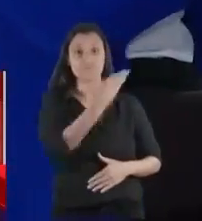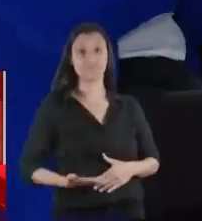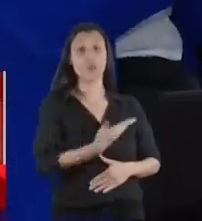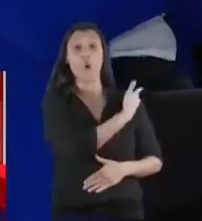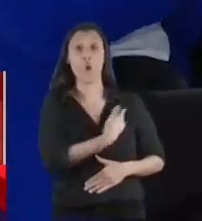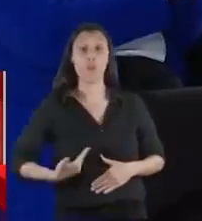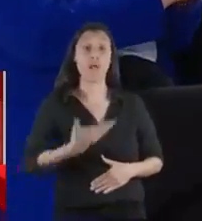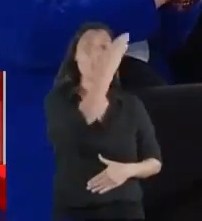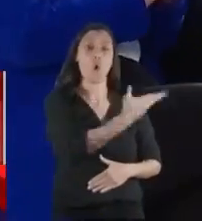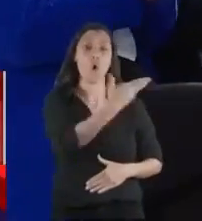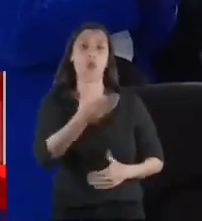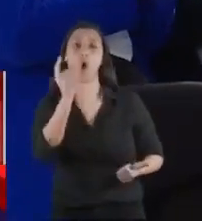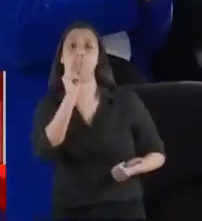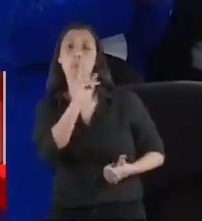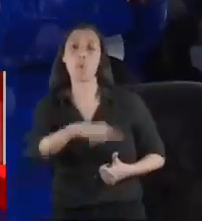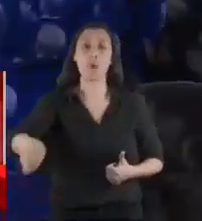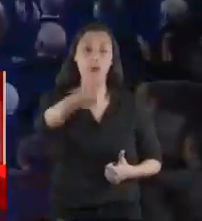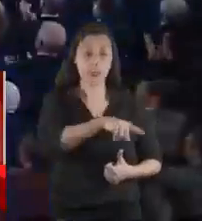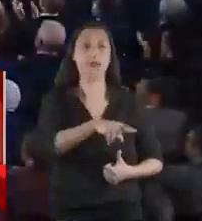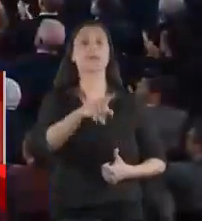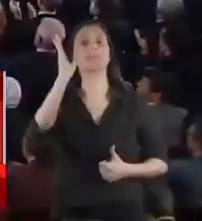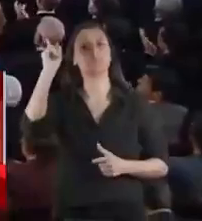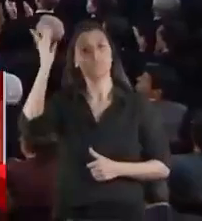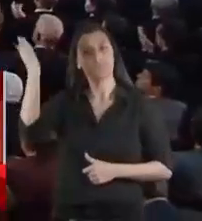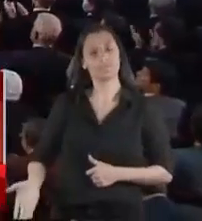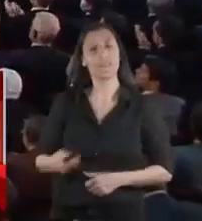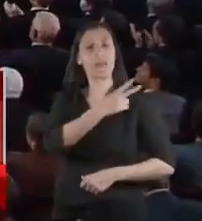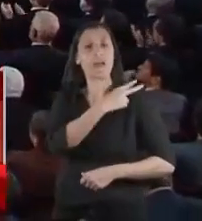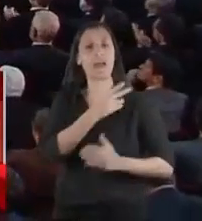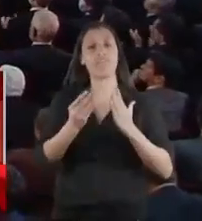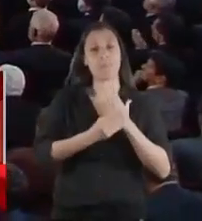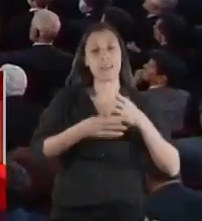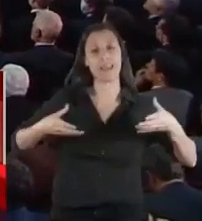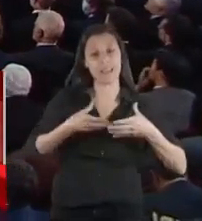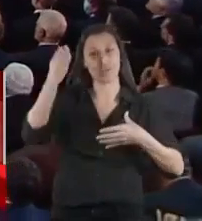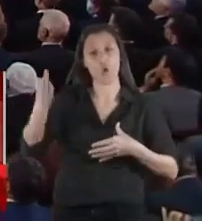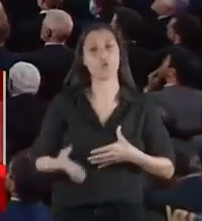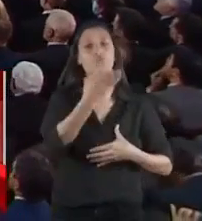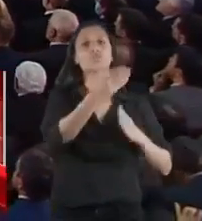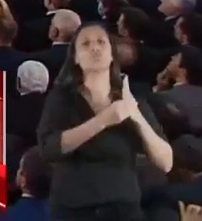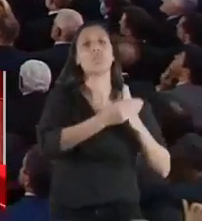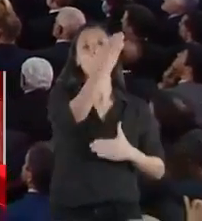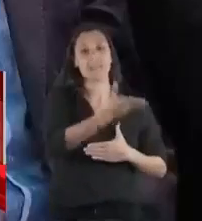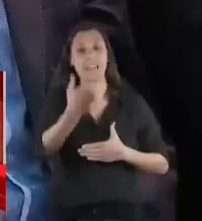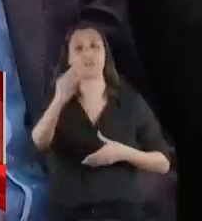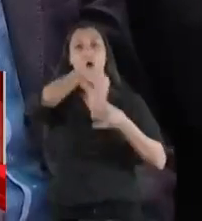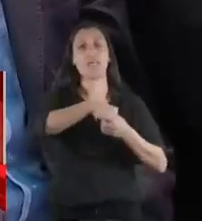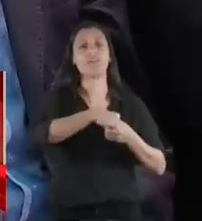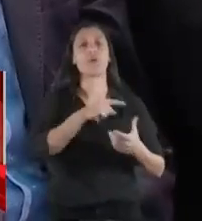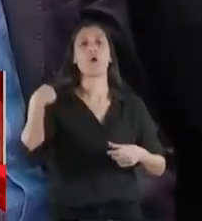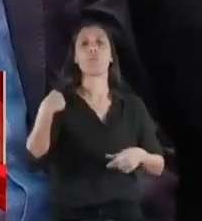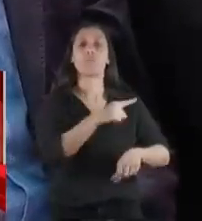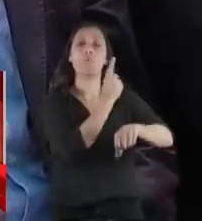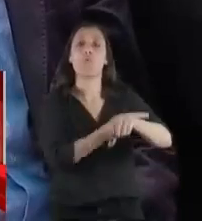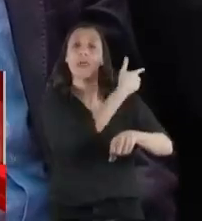gobernadoras, gobernadores, señor jefe de gabinete de ministros, señores ministros y ministras del Poder Ejecutivo